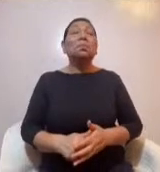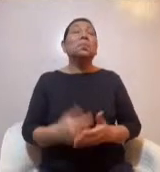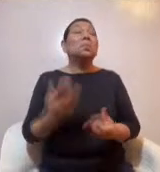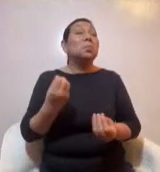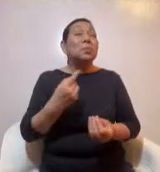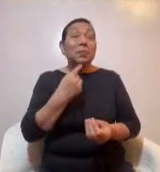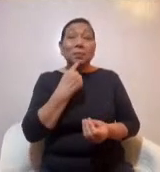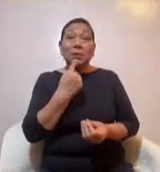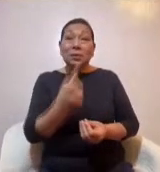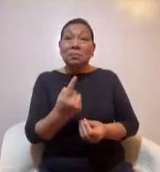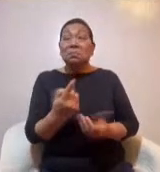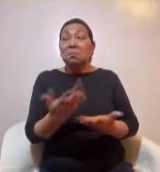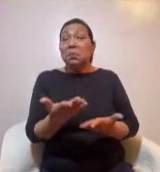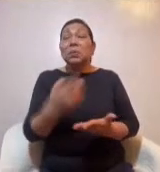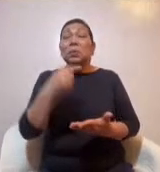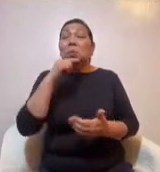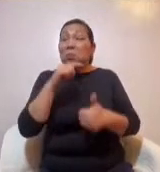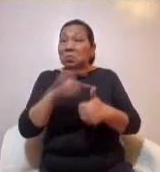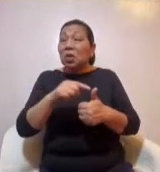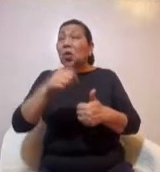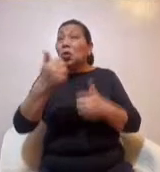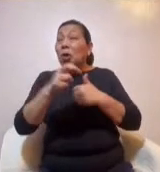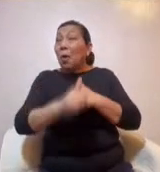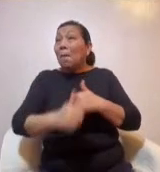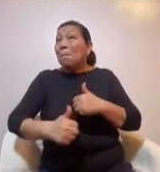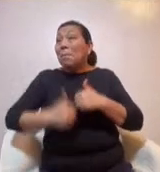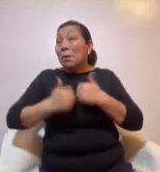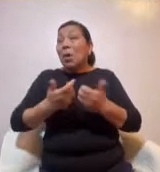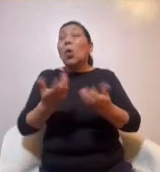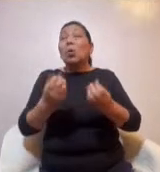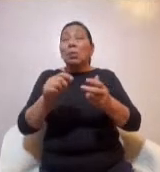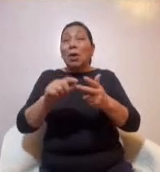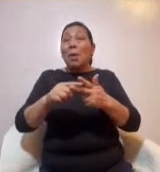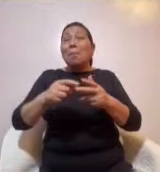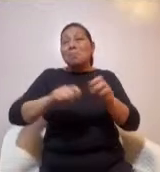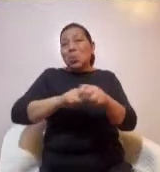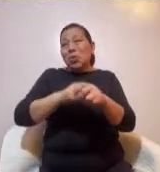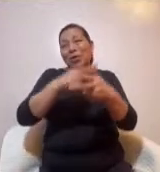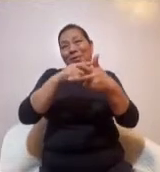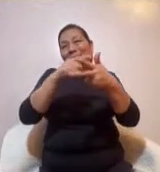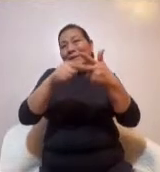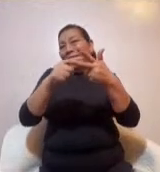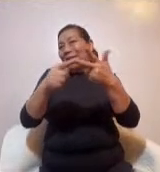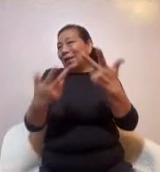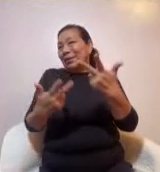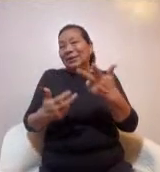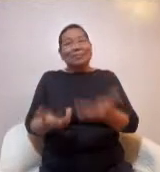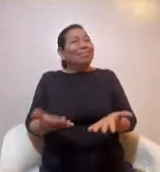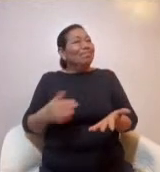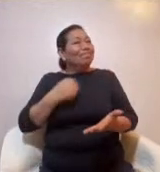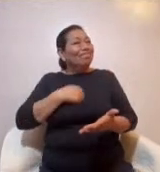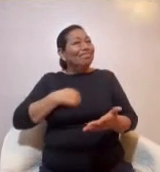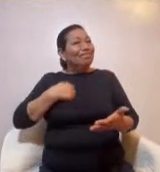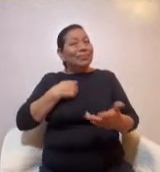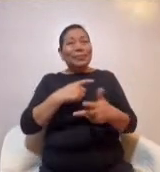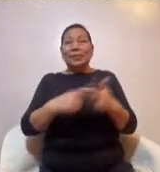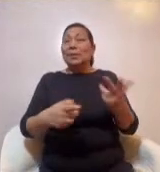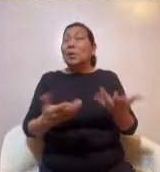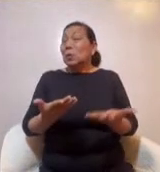¿no? Como bien has mencionado, por ser mujer, por ser extranjera y por ejercer la prostitución, ¿no? Y en ese sentido me